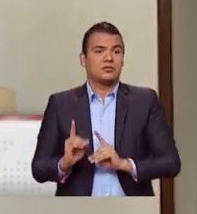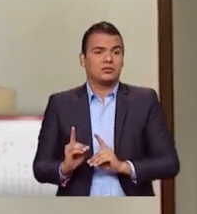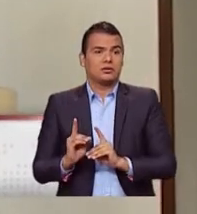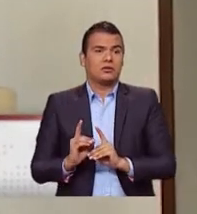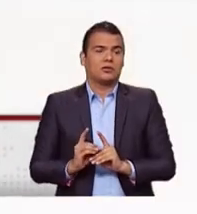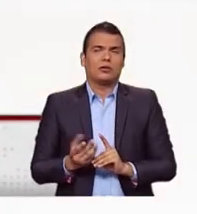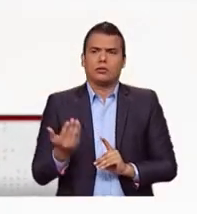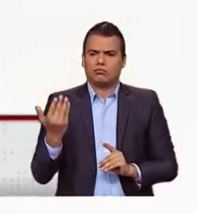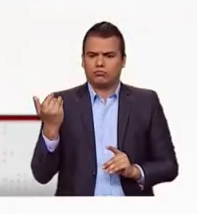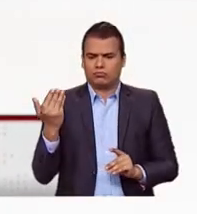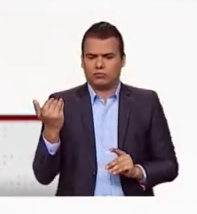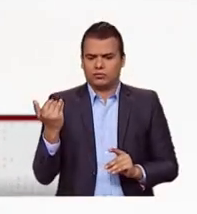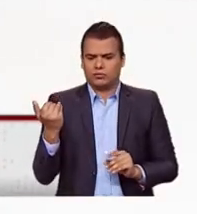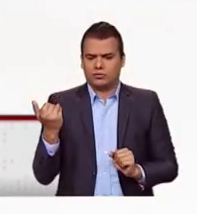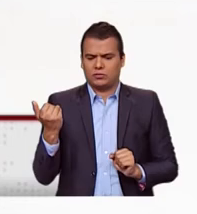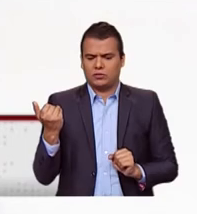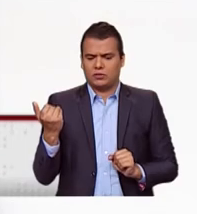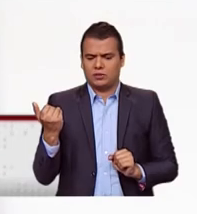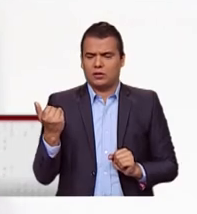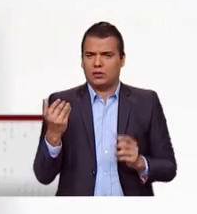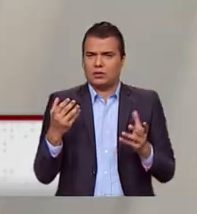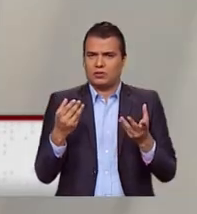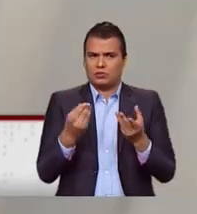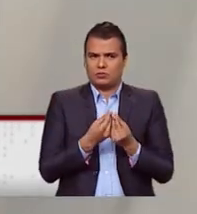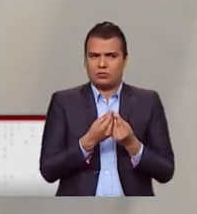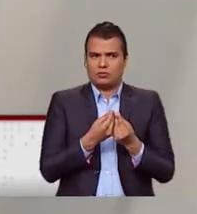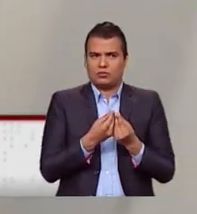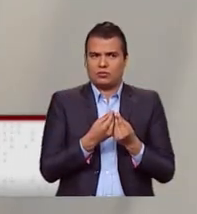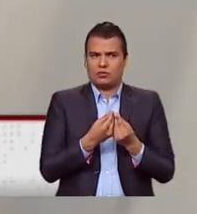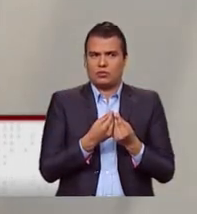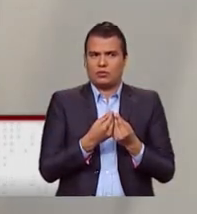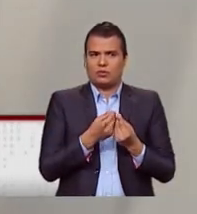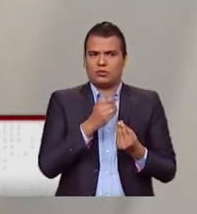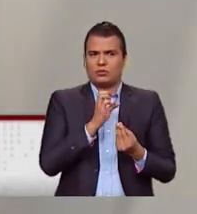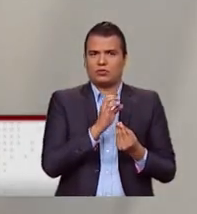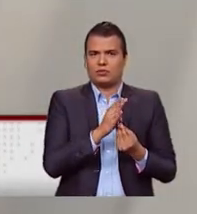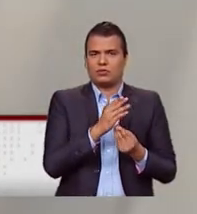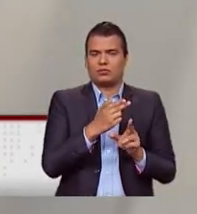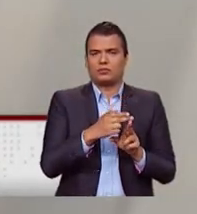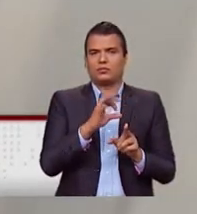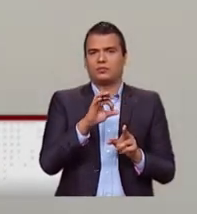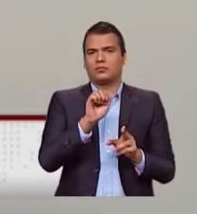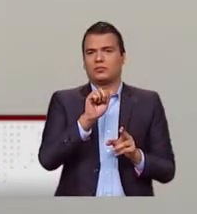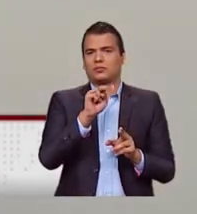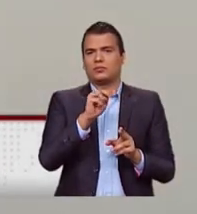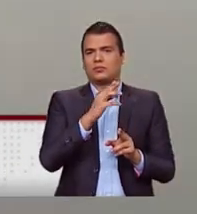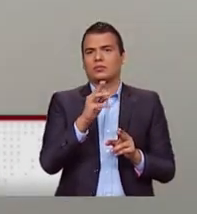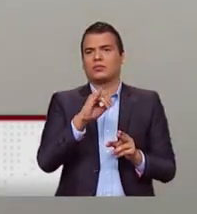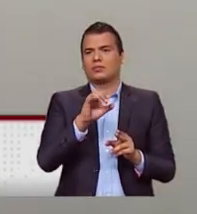Hace poco, directivos del Club San José me han felicitado